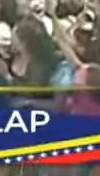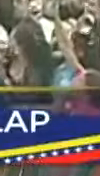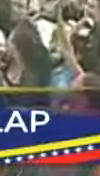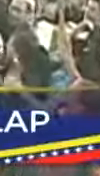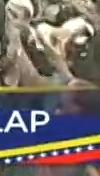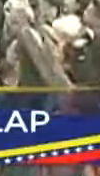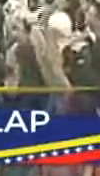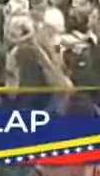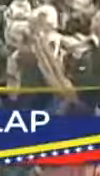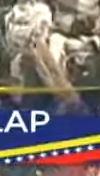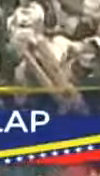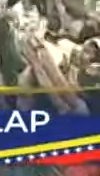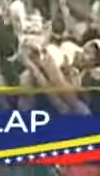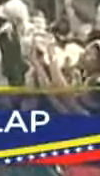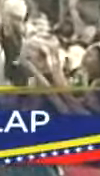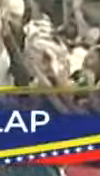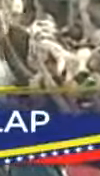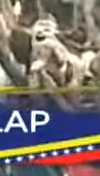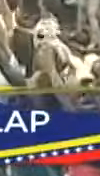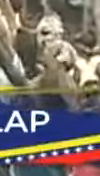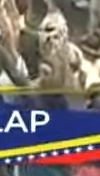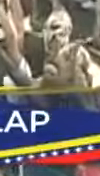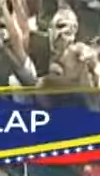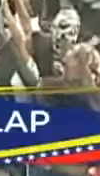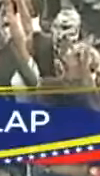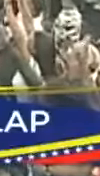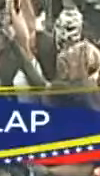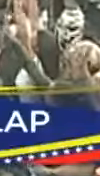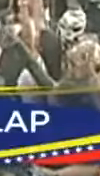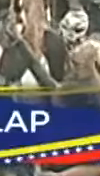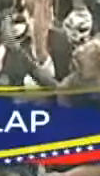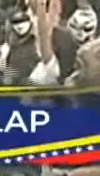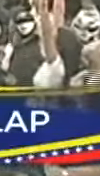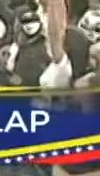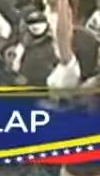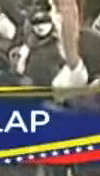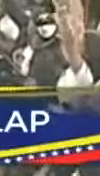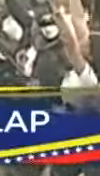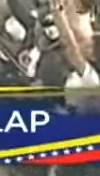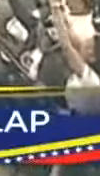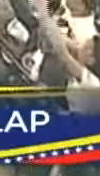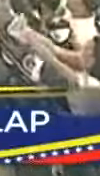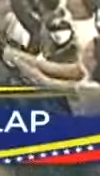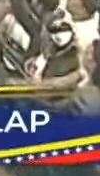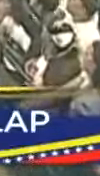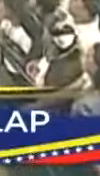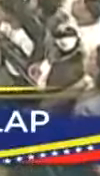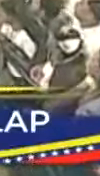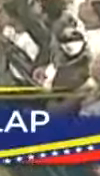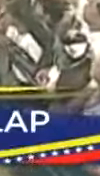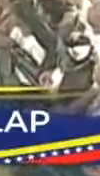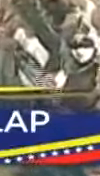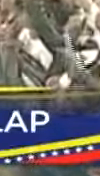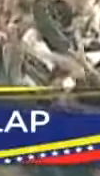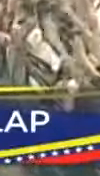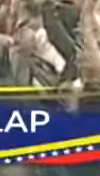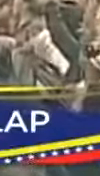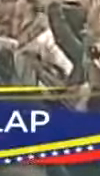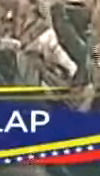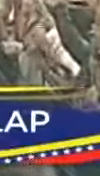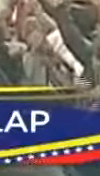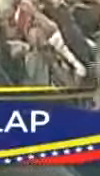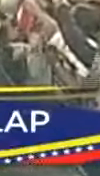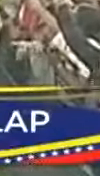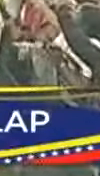aparte de las cocineras de la patria, de los comités locales de abastecimiento y producción, que pues el día de hoy compartirán con el